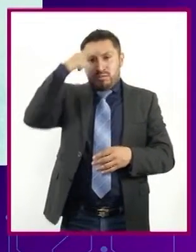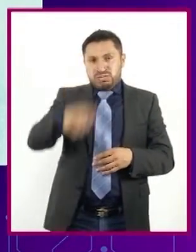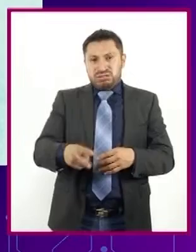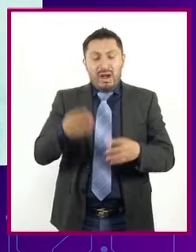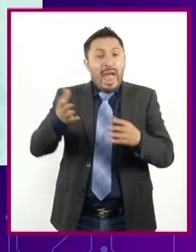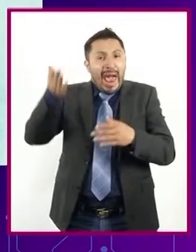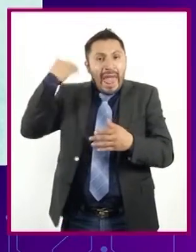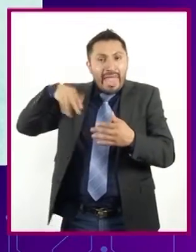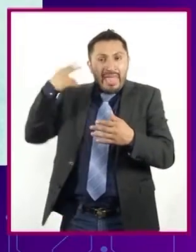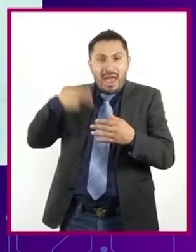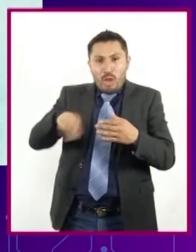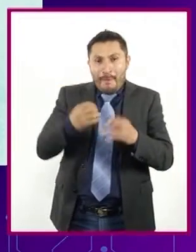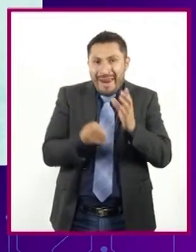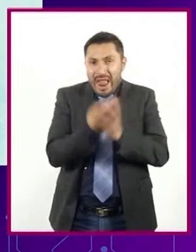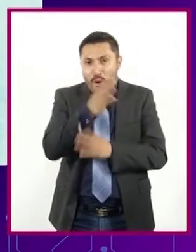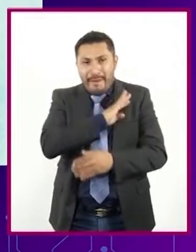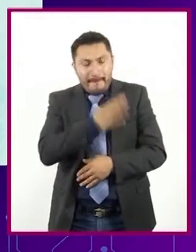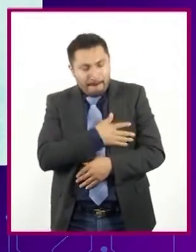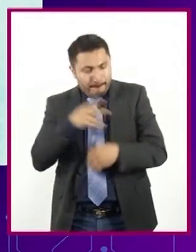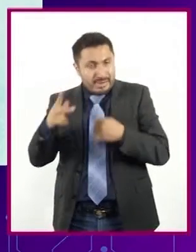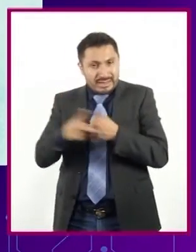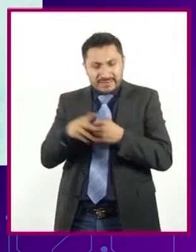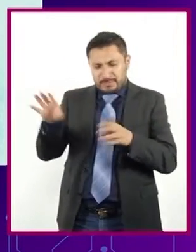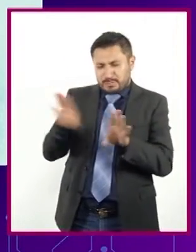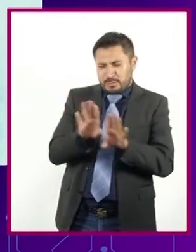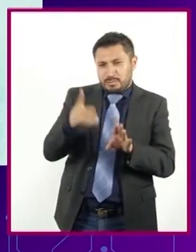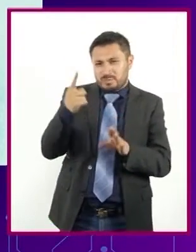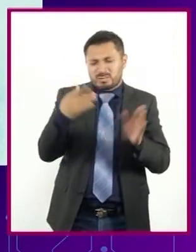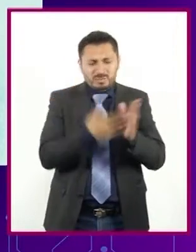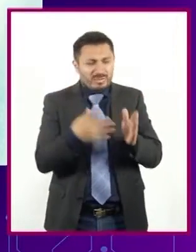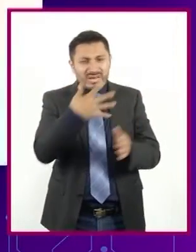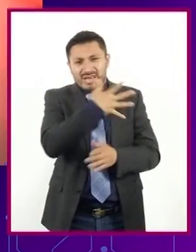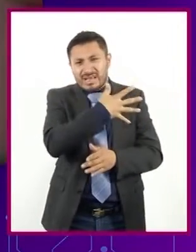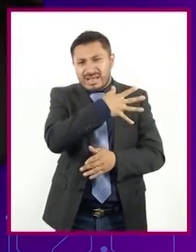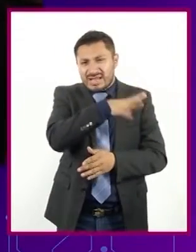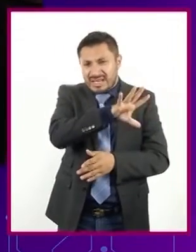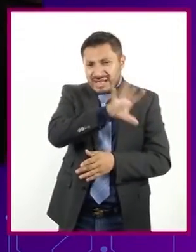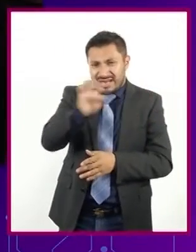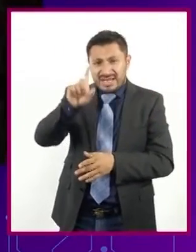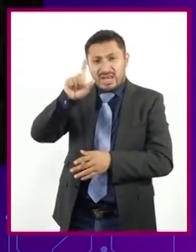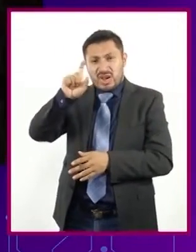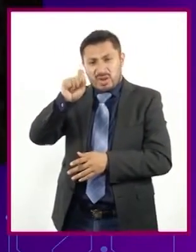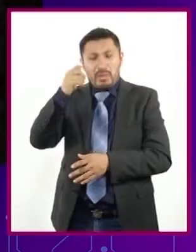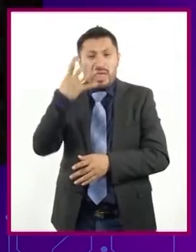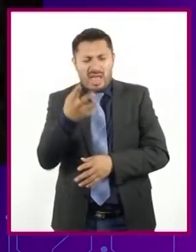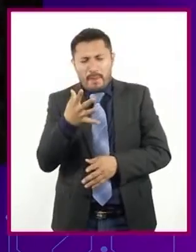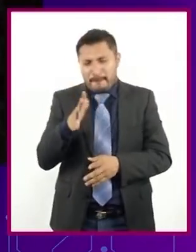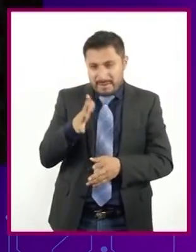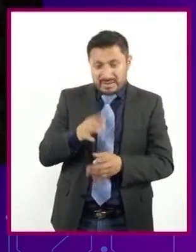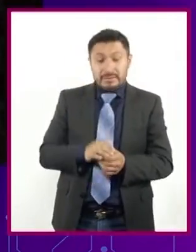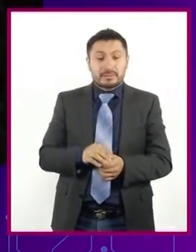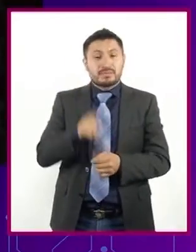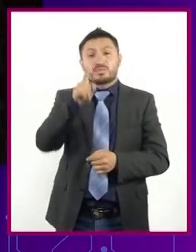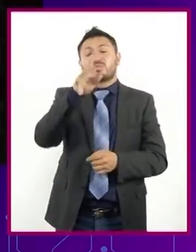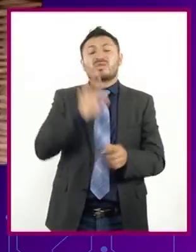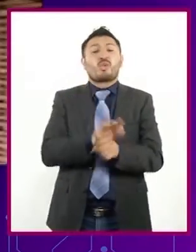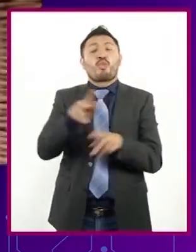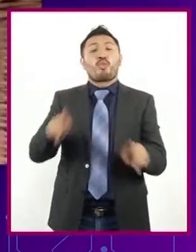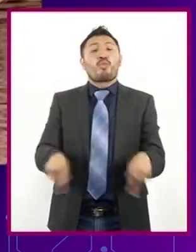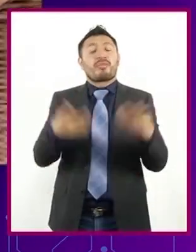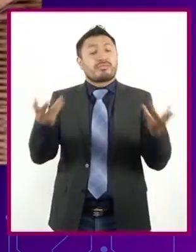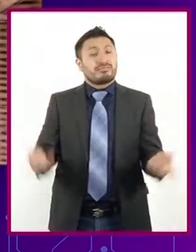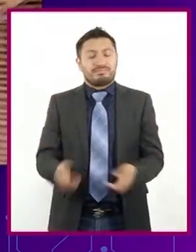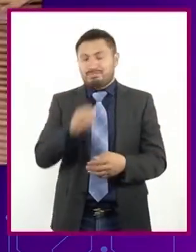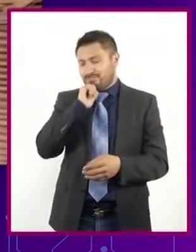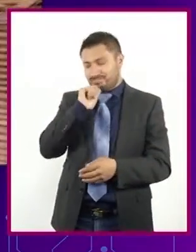la Nueva España, allá por el año de gracia de 1524. ¿Y usted qué vende, don Cástulo?